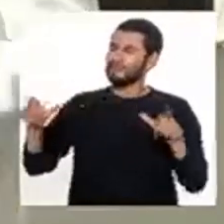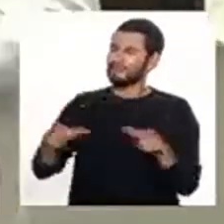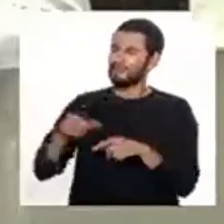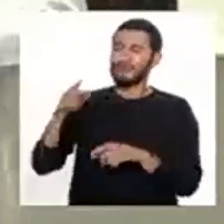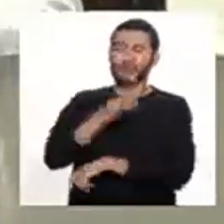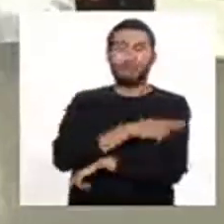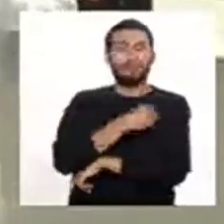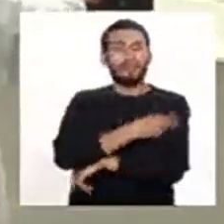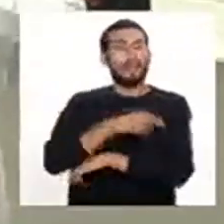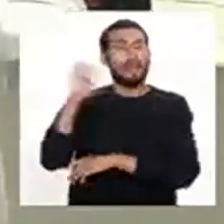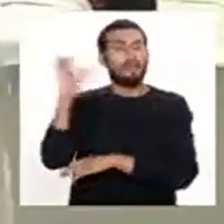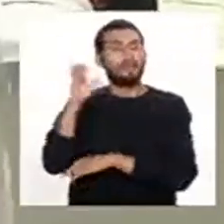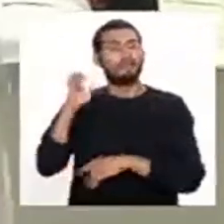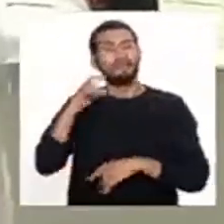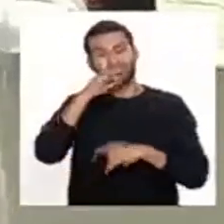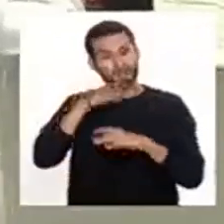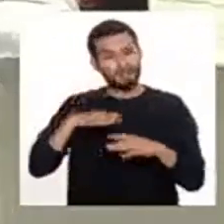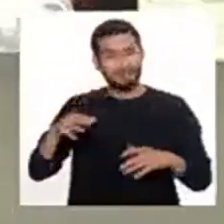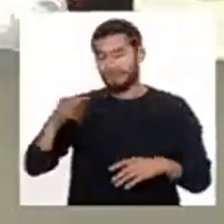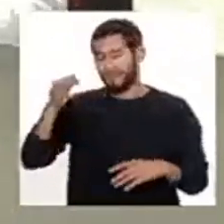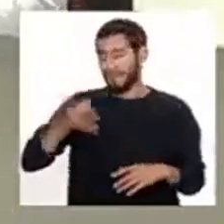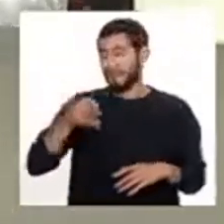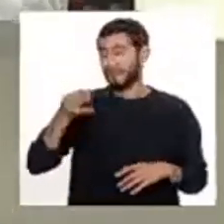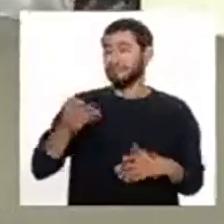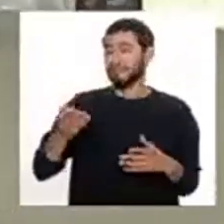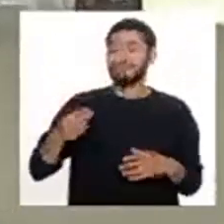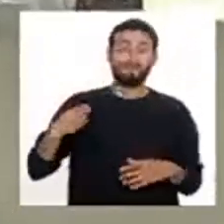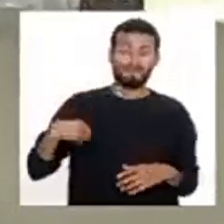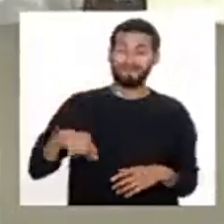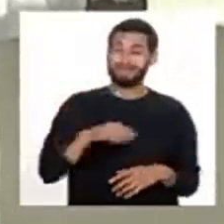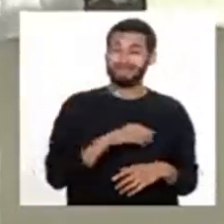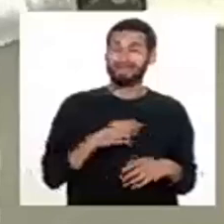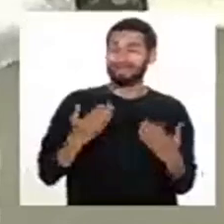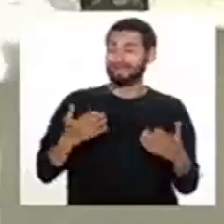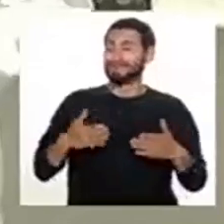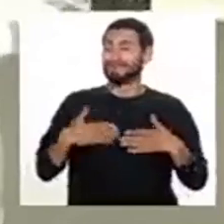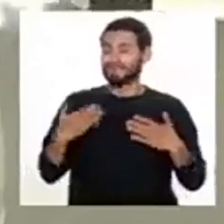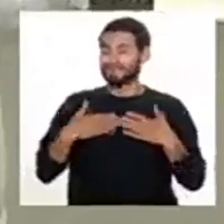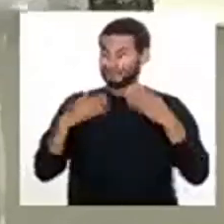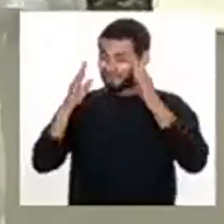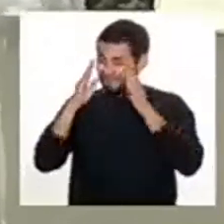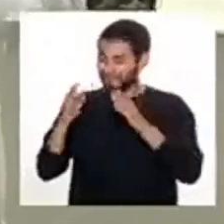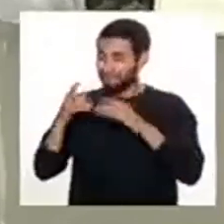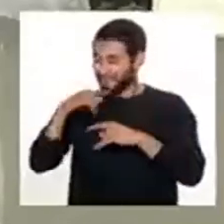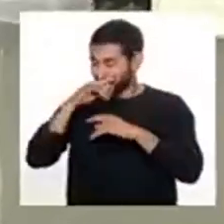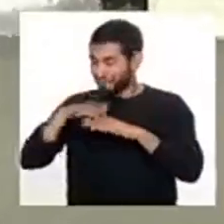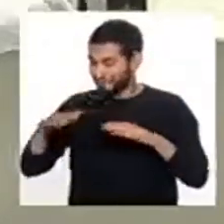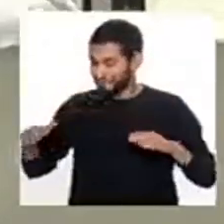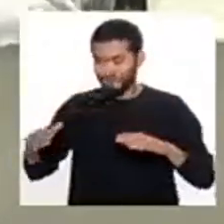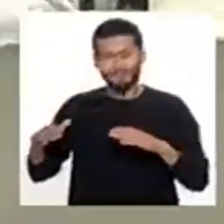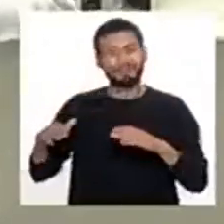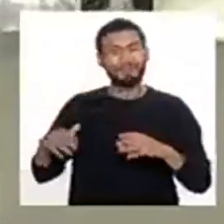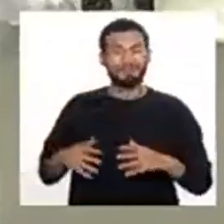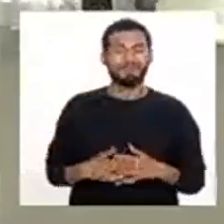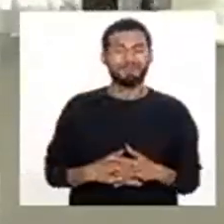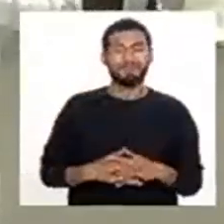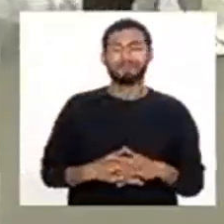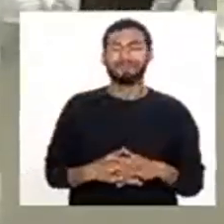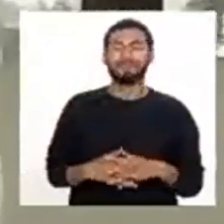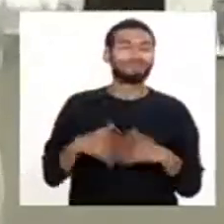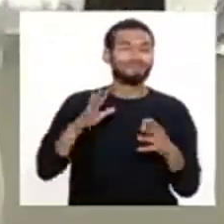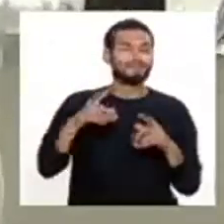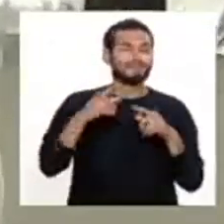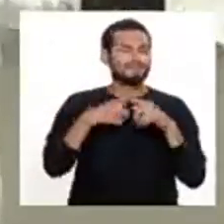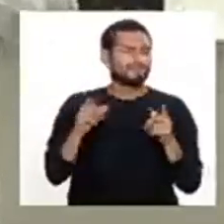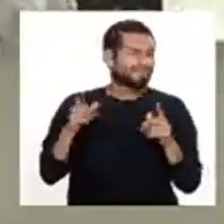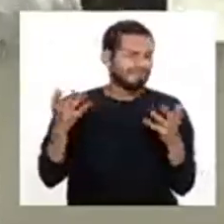Emergencias Pediátricas. Realmente nosotros nos sentimos muy satisfechos de atender a nuestros pequeños pacientes. Bueno, y para diferenciar lo que